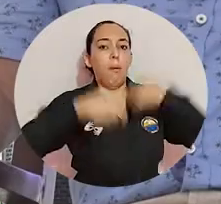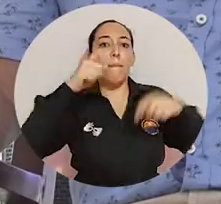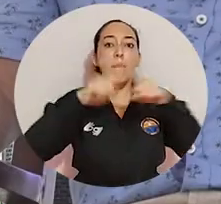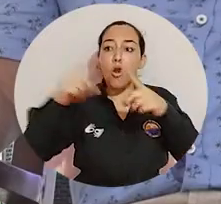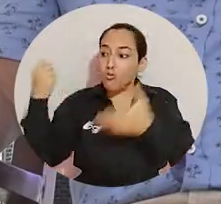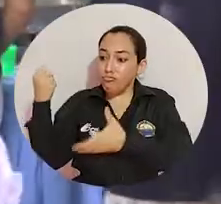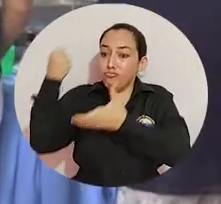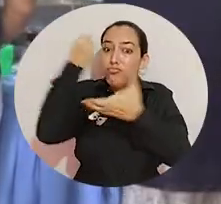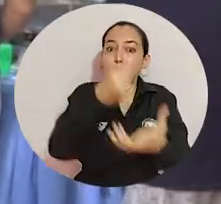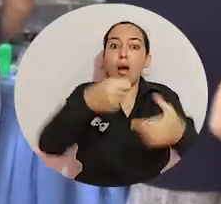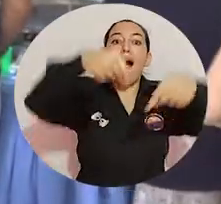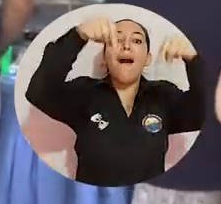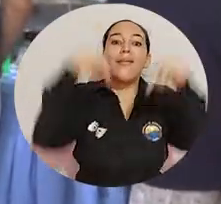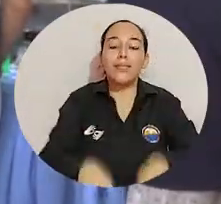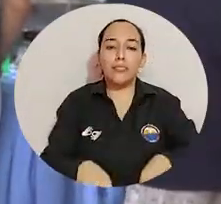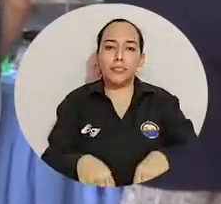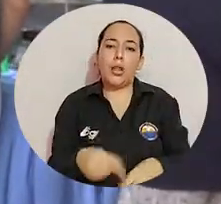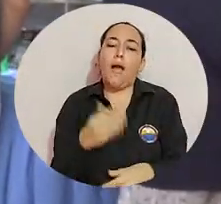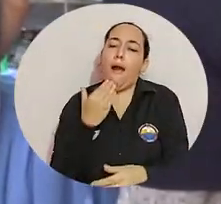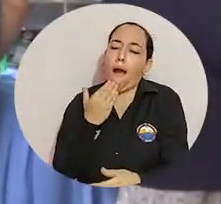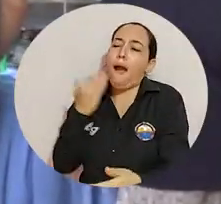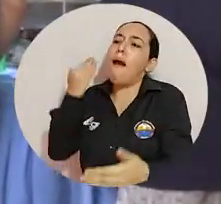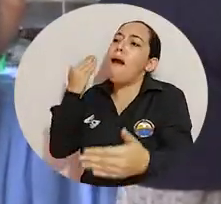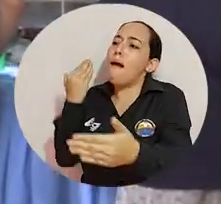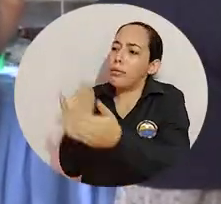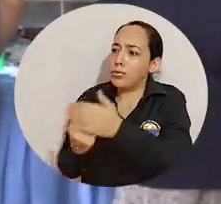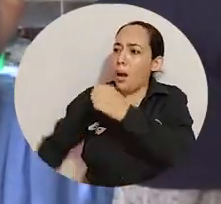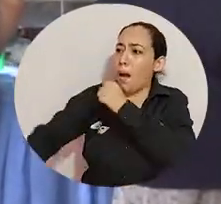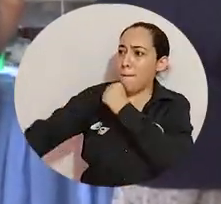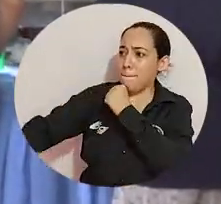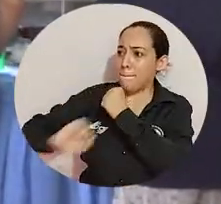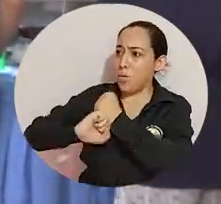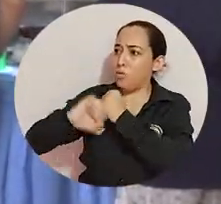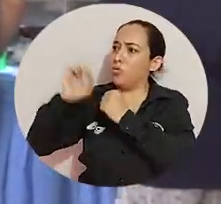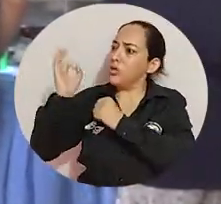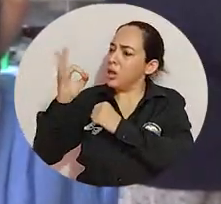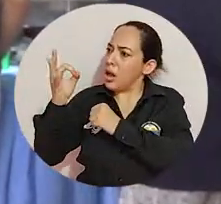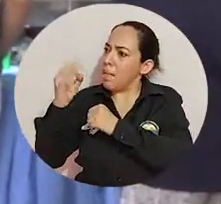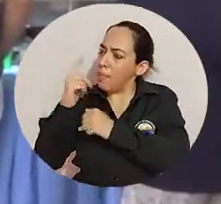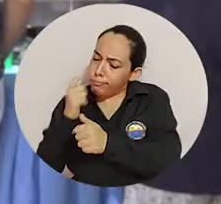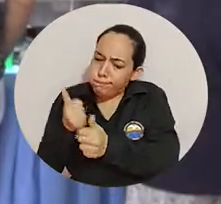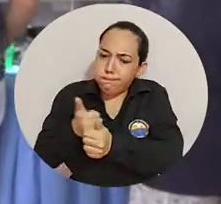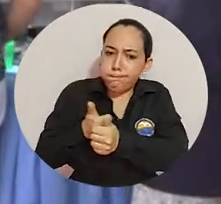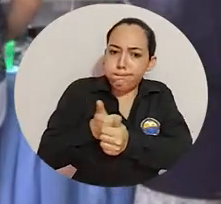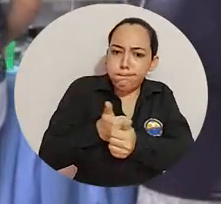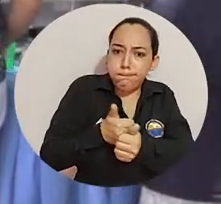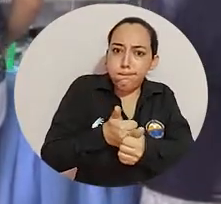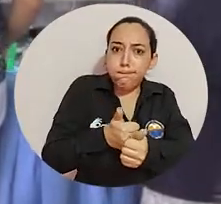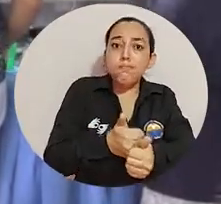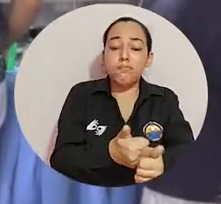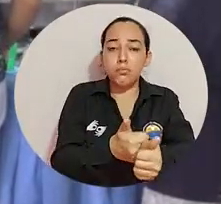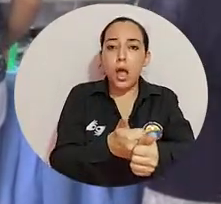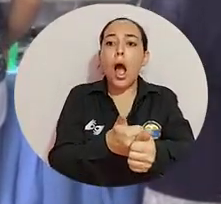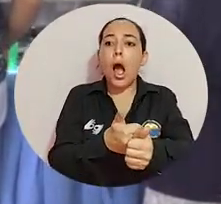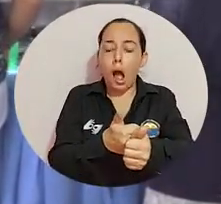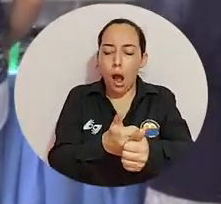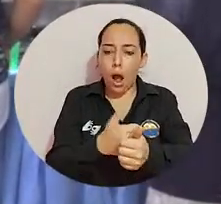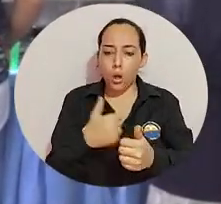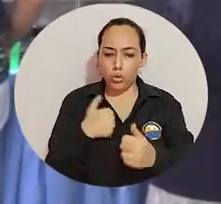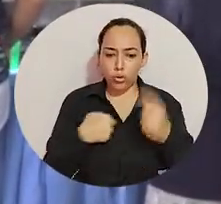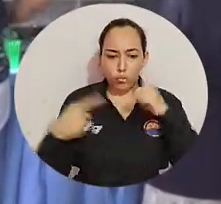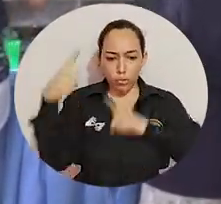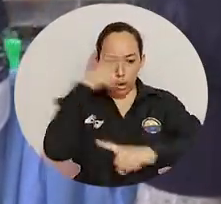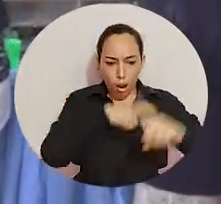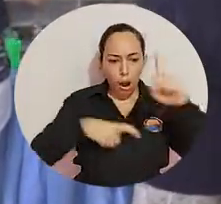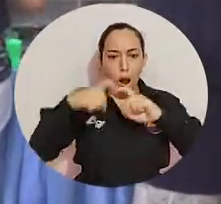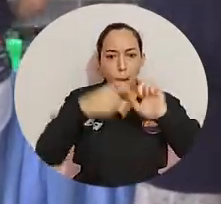recursos le lleguen aquí. Gracias al apoyo, el acompañamiento y que nos han hecho resaltar una vez